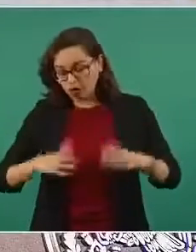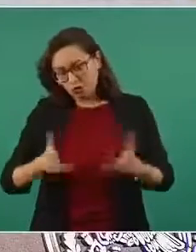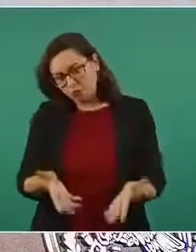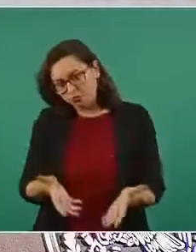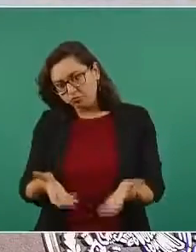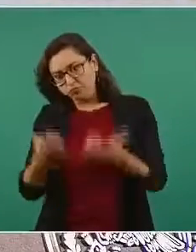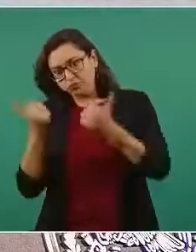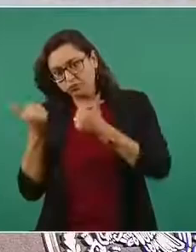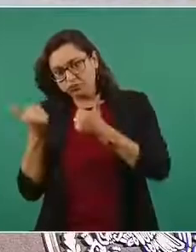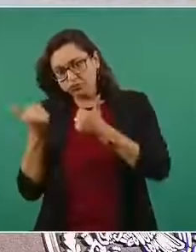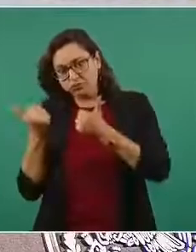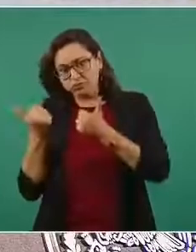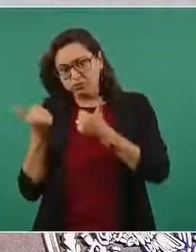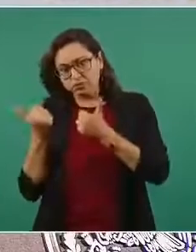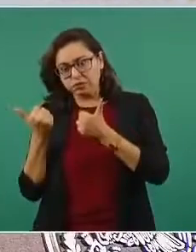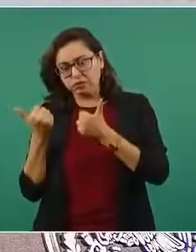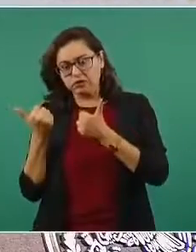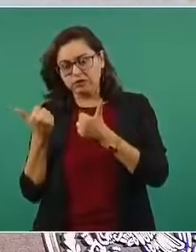de